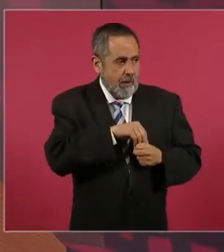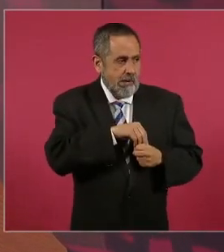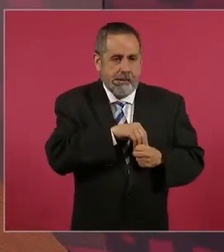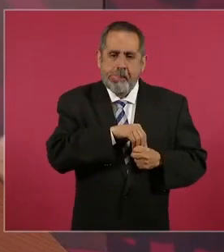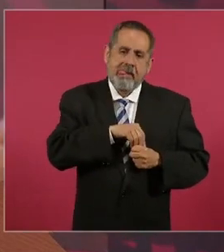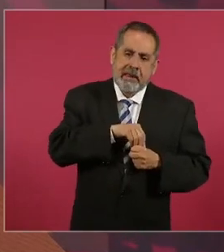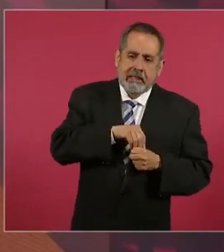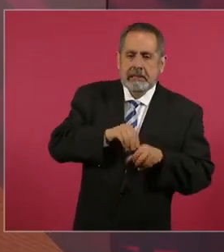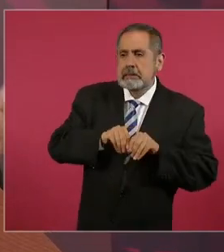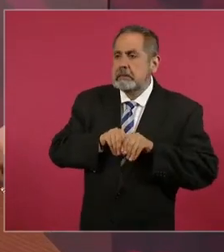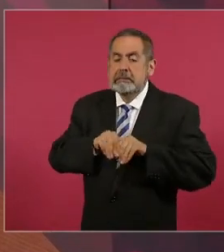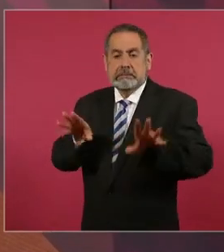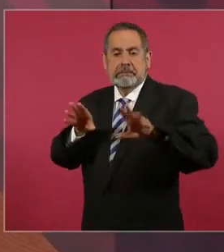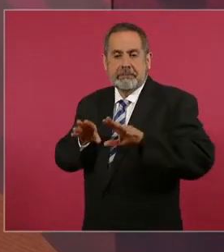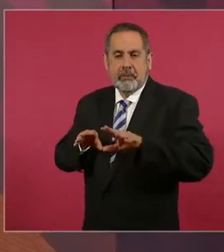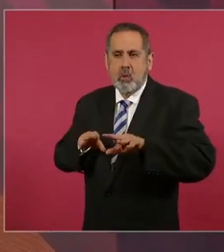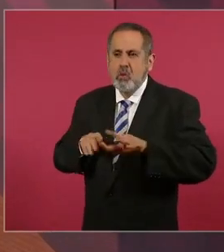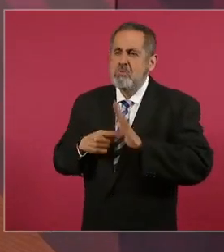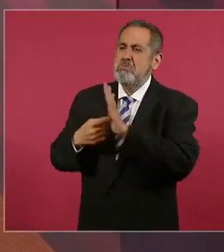O sea, le tenemos que agradecer,